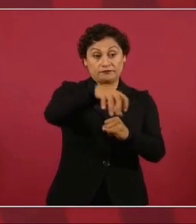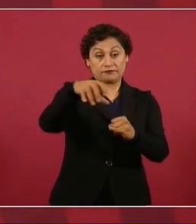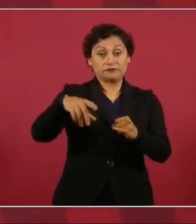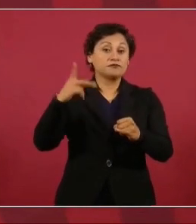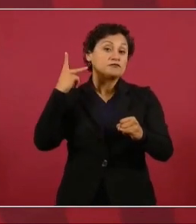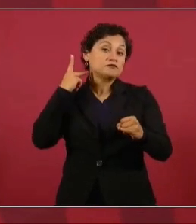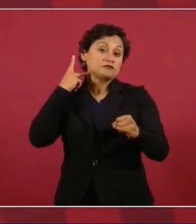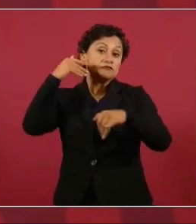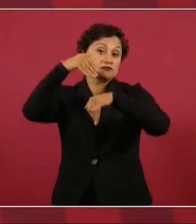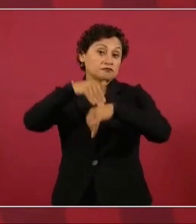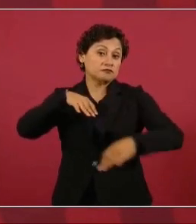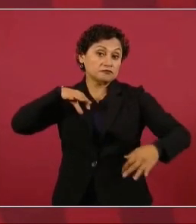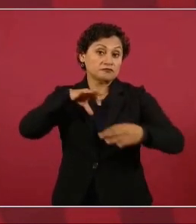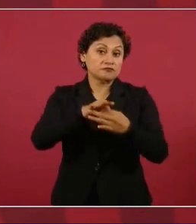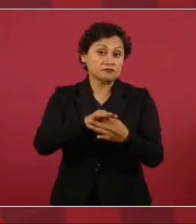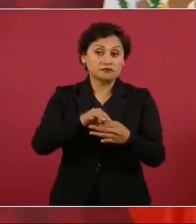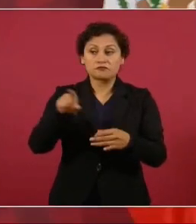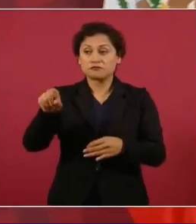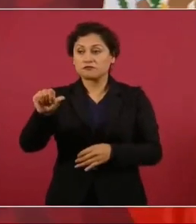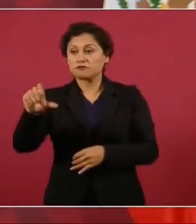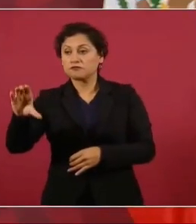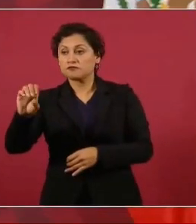políticas,